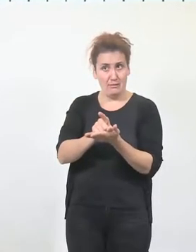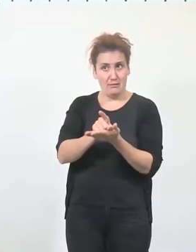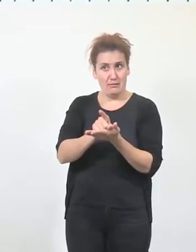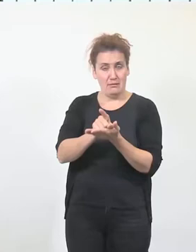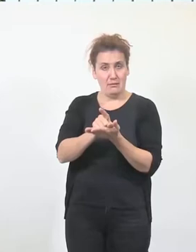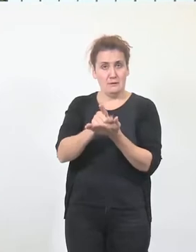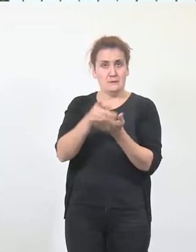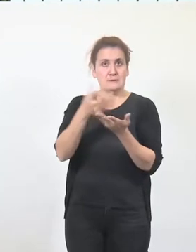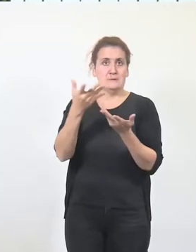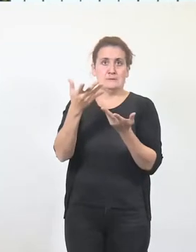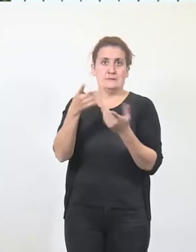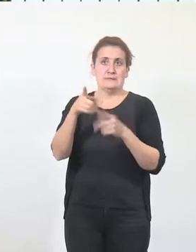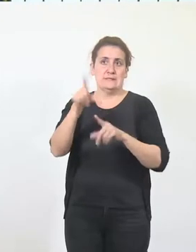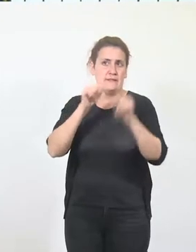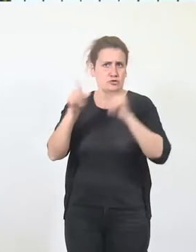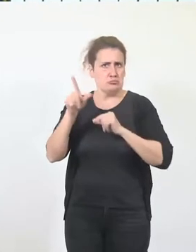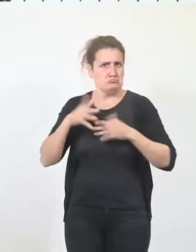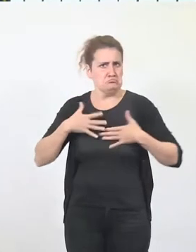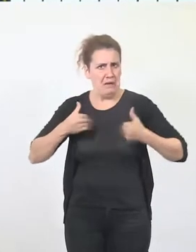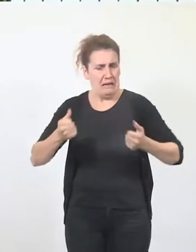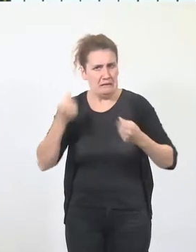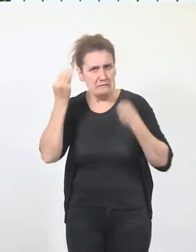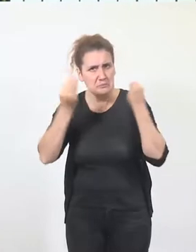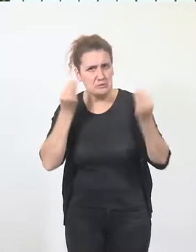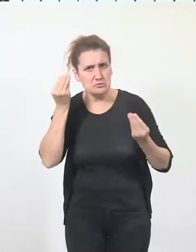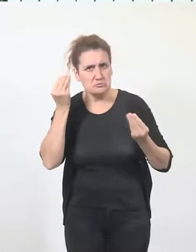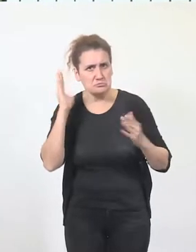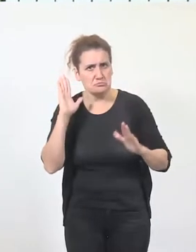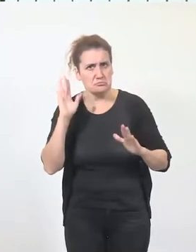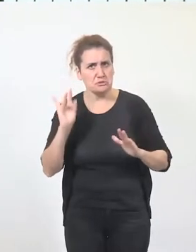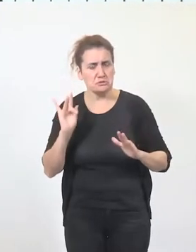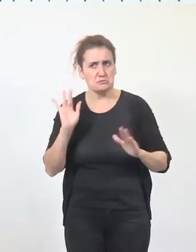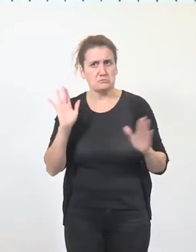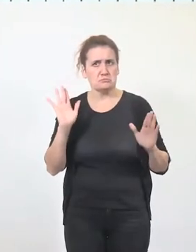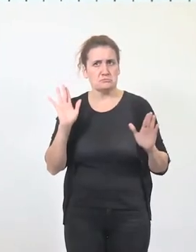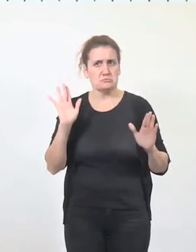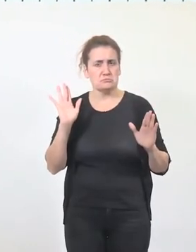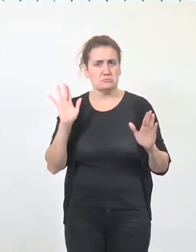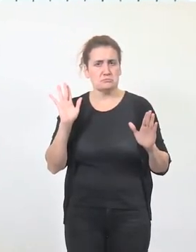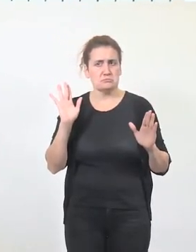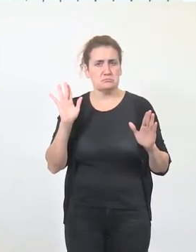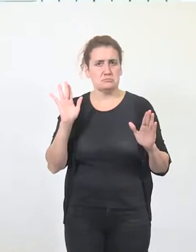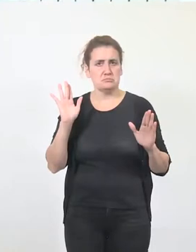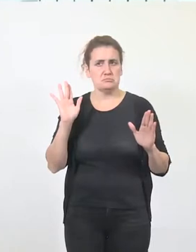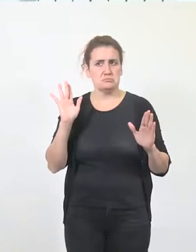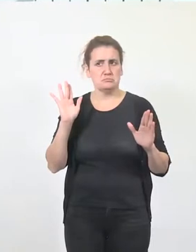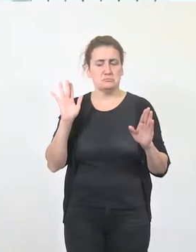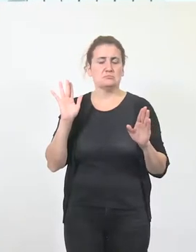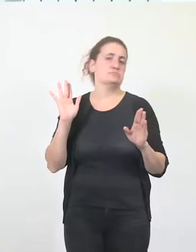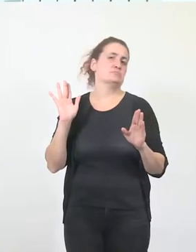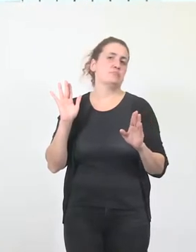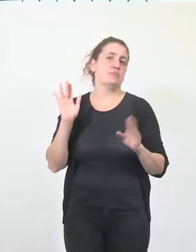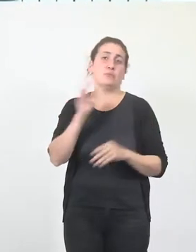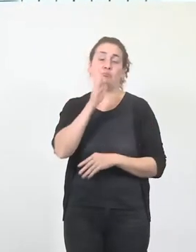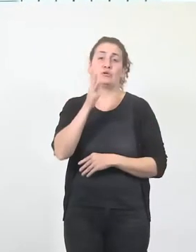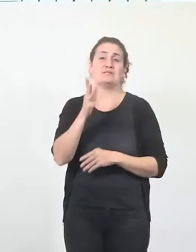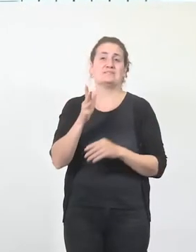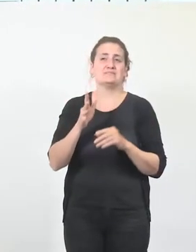ha sido una situación, una decisión valiente, sobre todo que una situación que